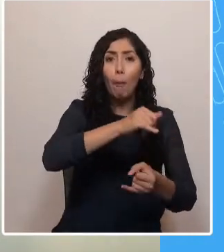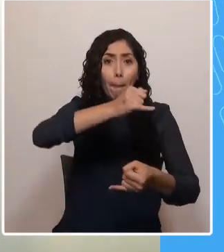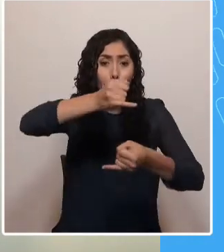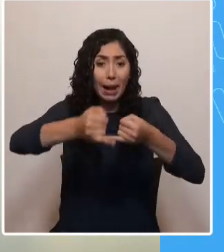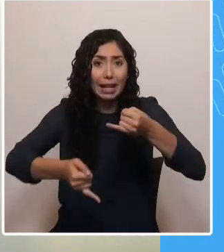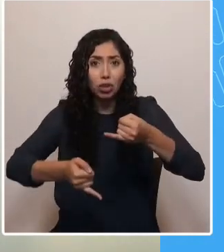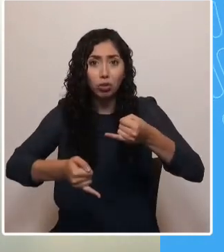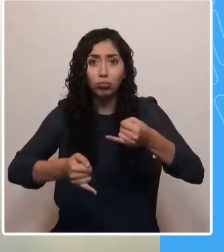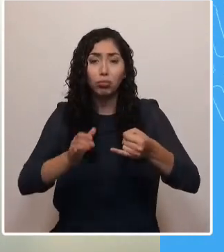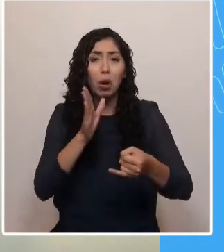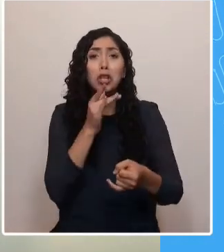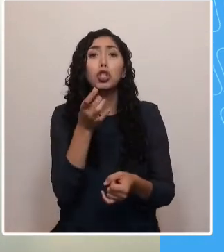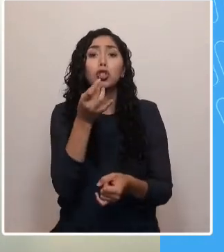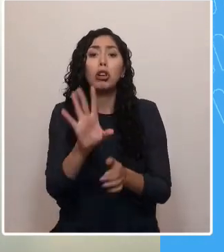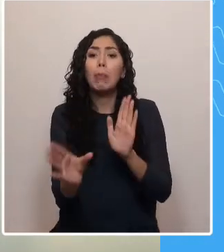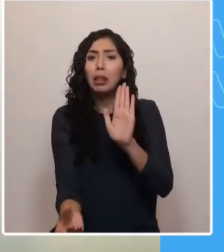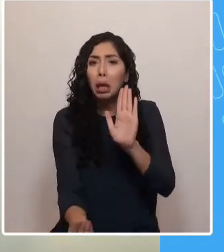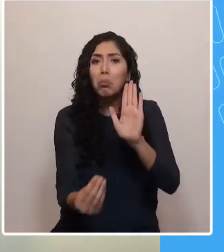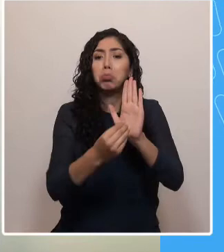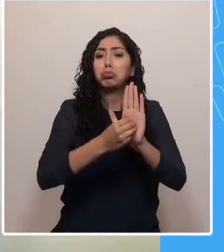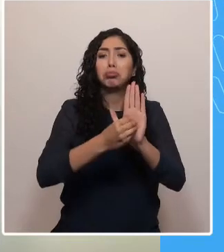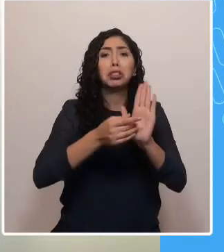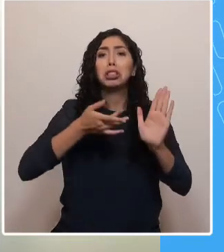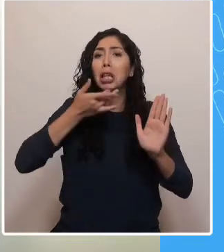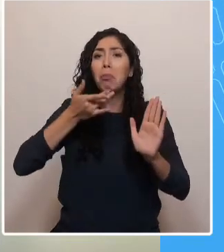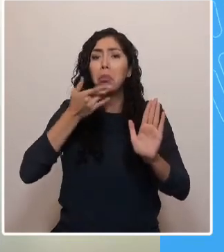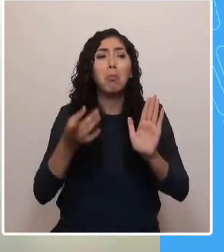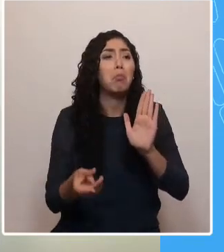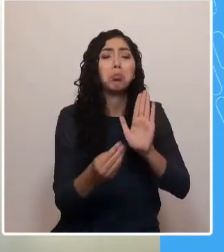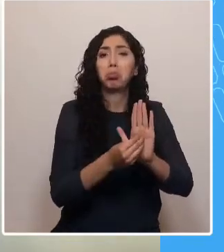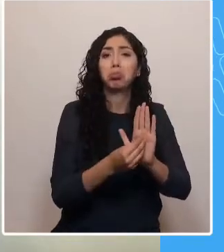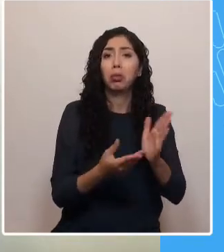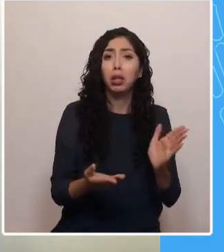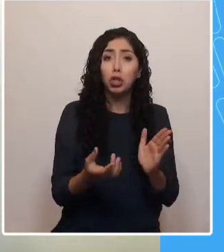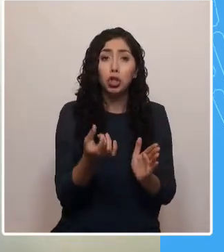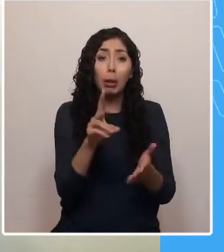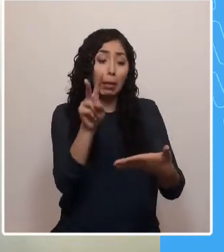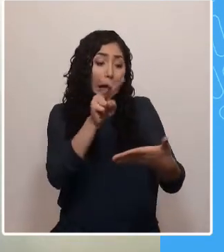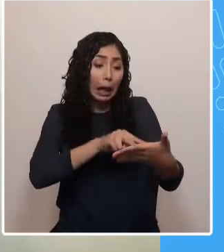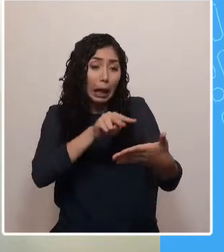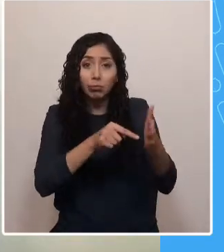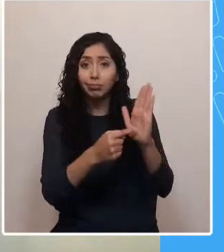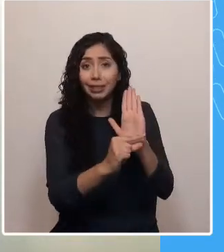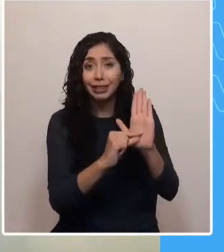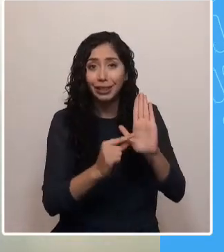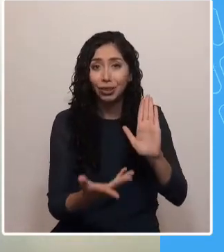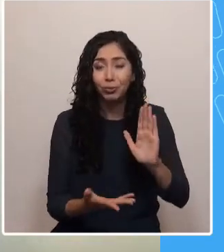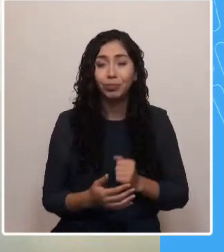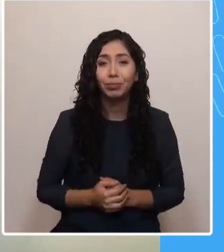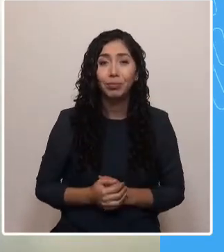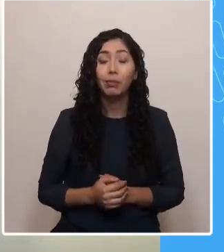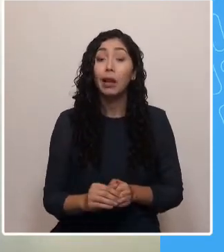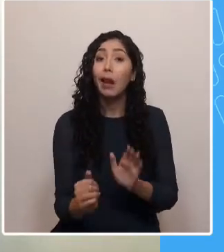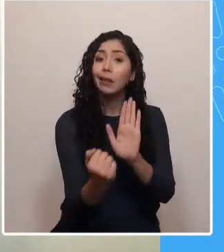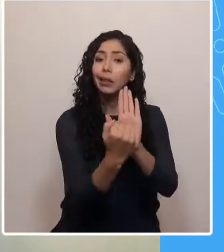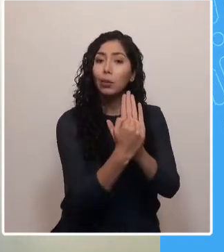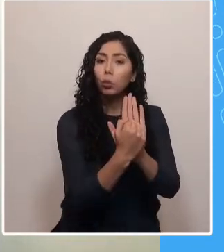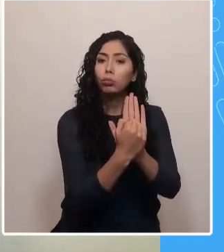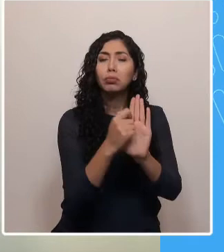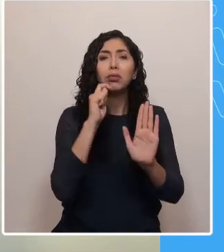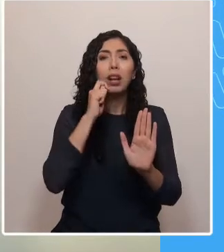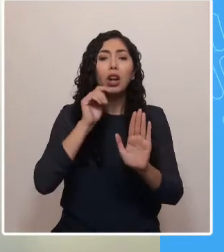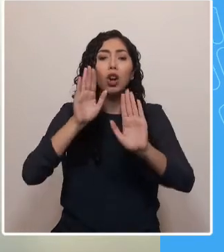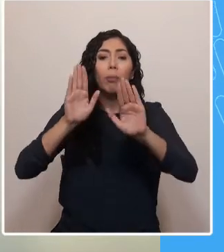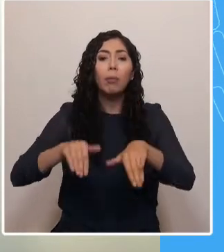lo consagra de manera pura, simple y arbitraria. Es cosa de leer el inciso. Este artículo es otro producto del laboratorio del